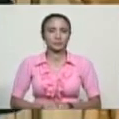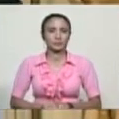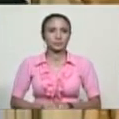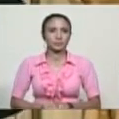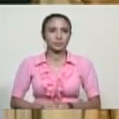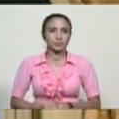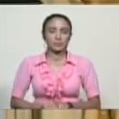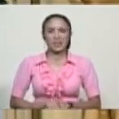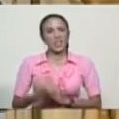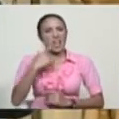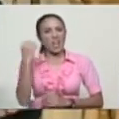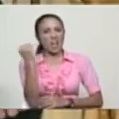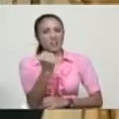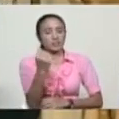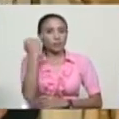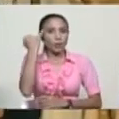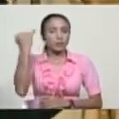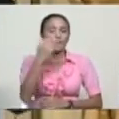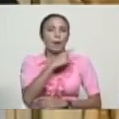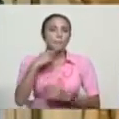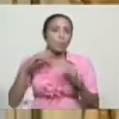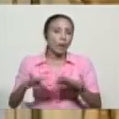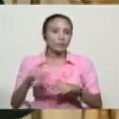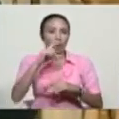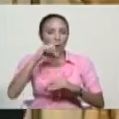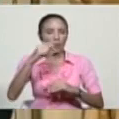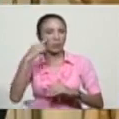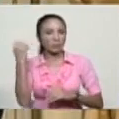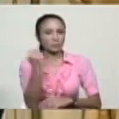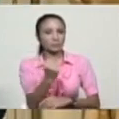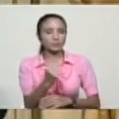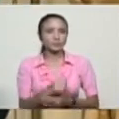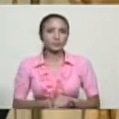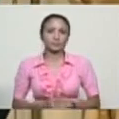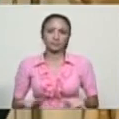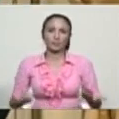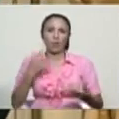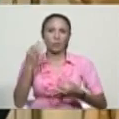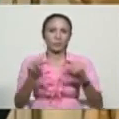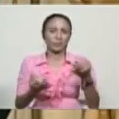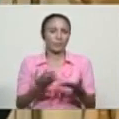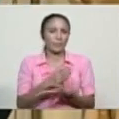El asesinato del presidente. Justificarlo.